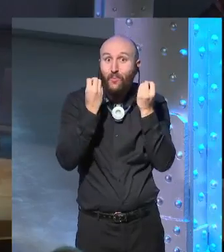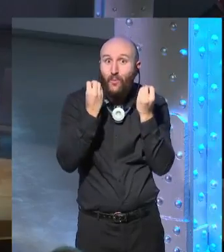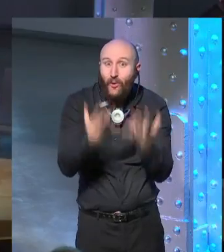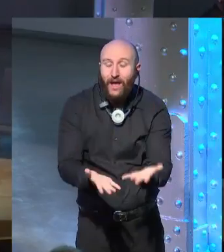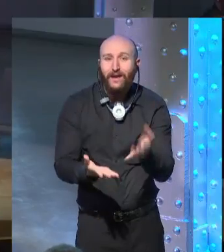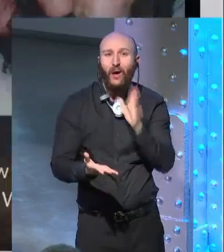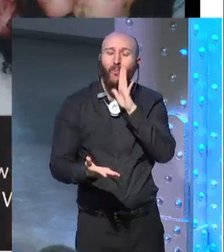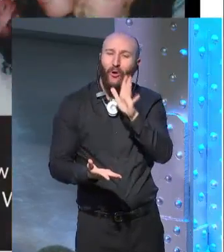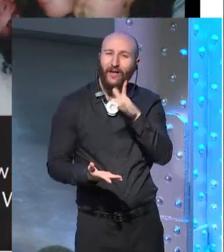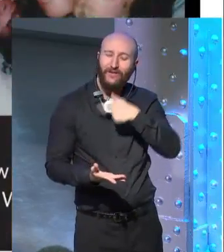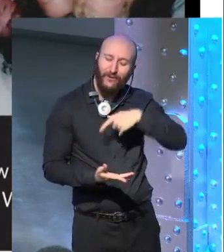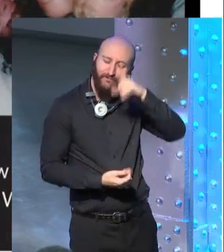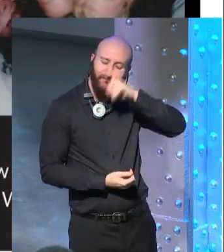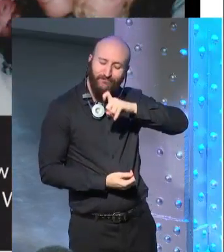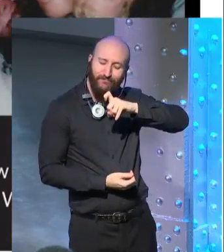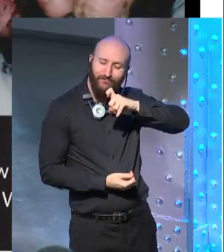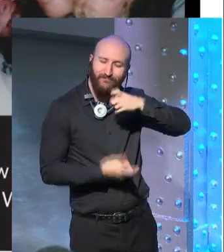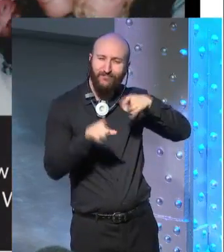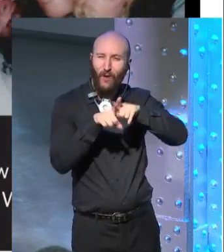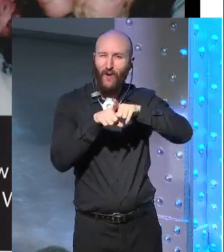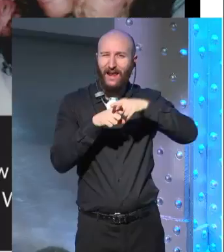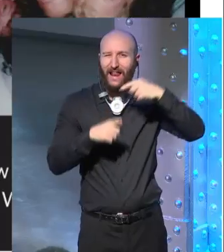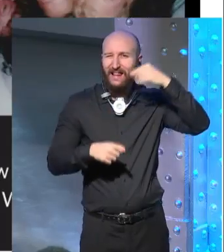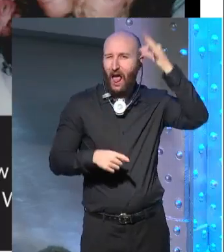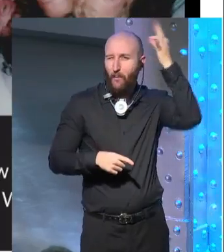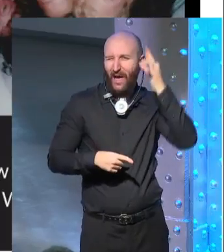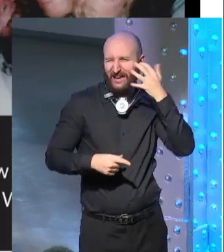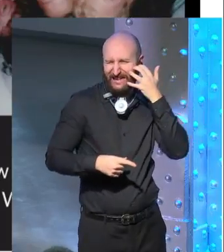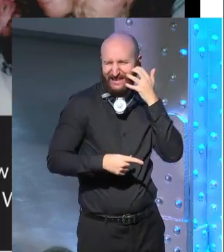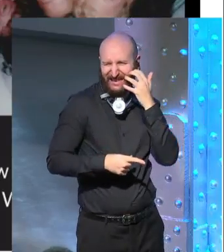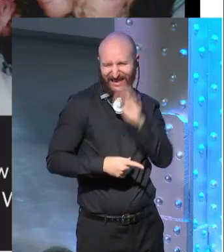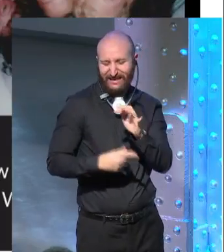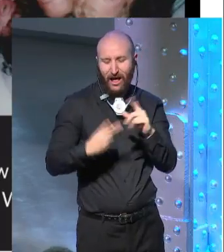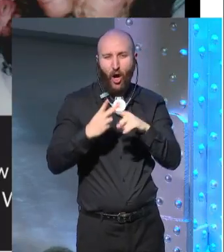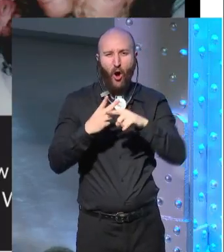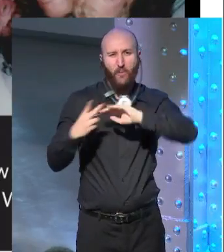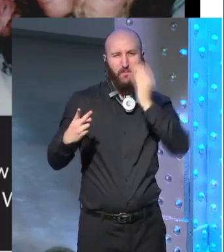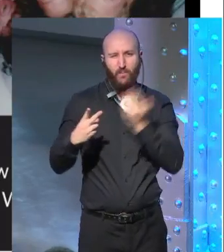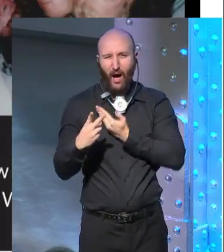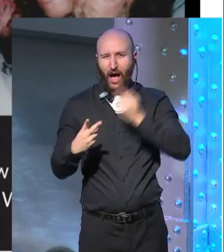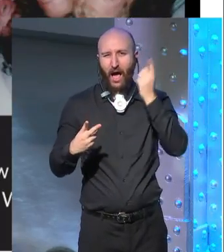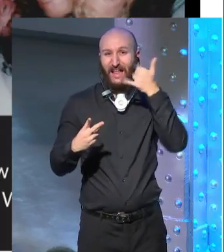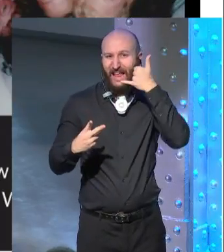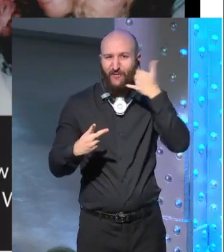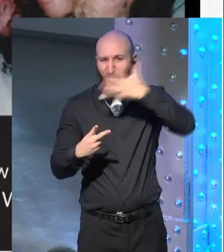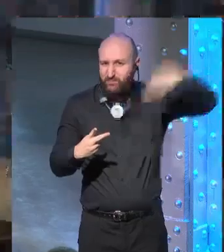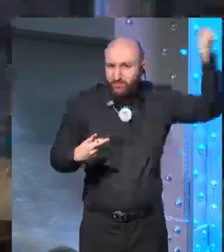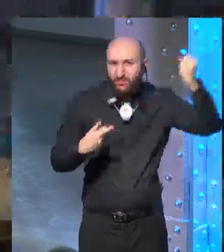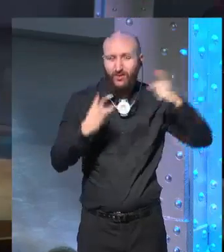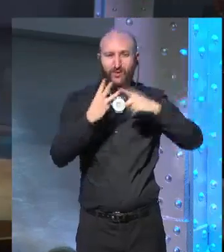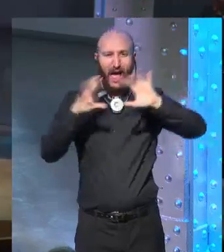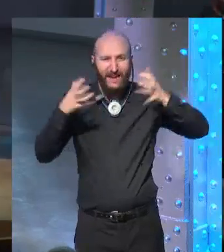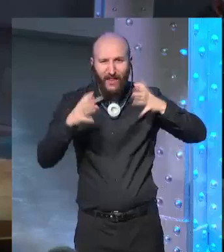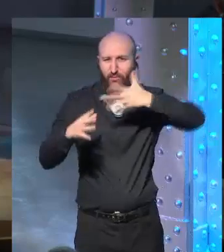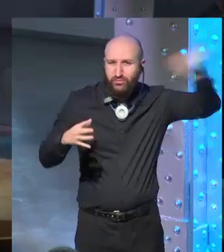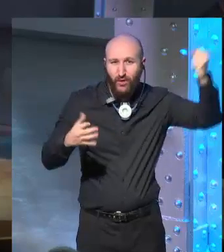acordaba de lo que era tener el pelo como Farrah Fawcett, que me quitaran el teléfono, que me quitaran la radio y que me quitaran la plancha del